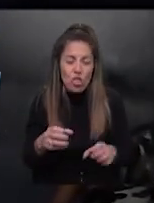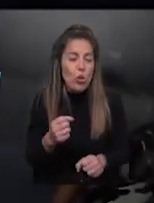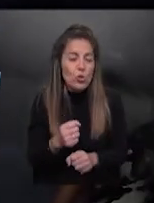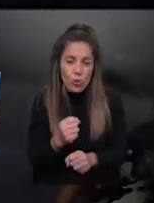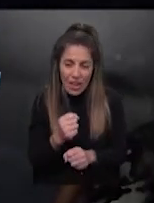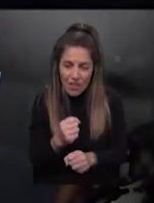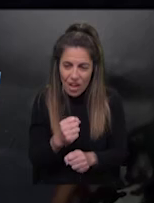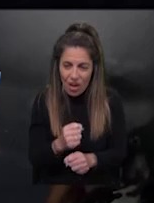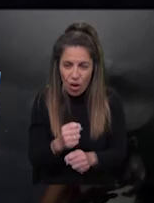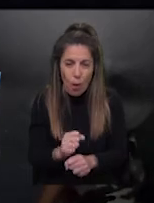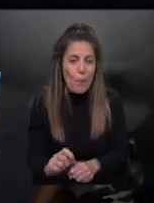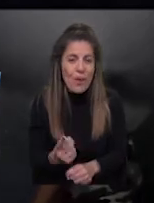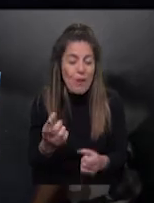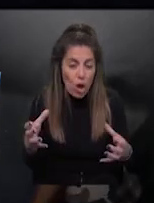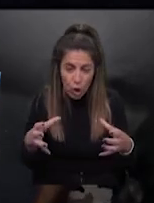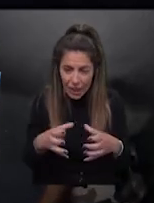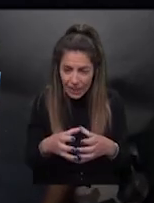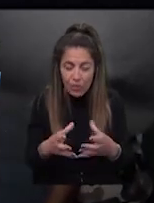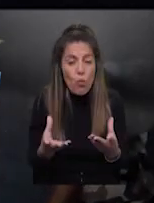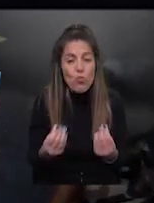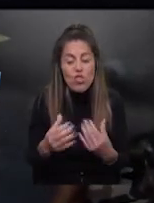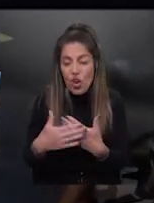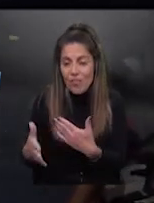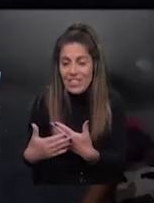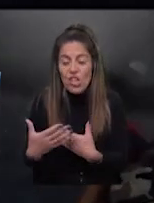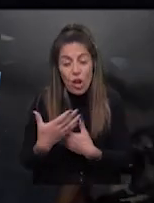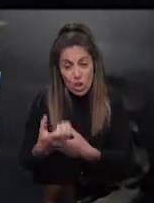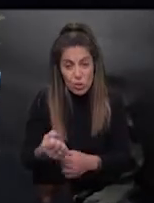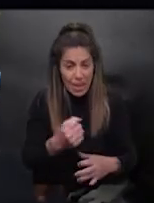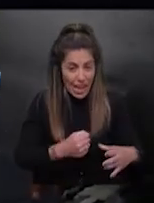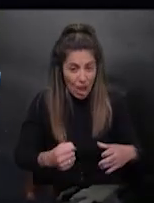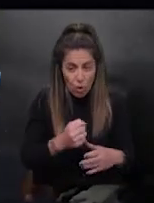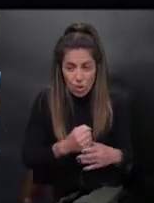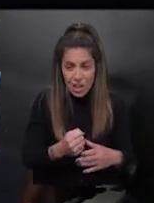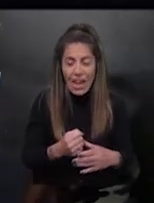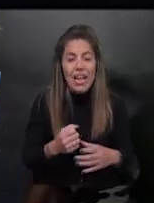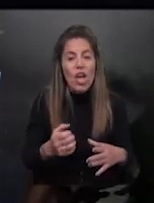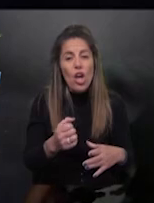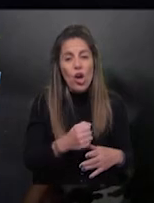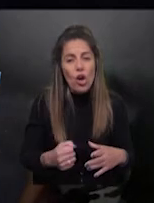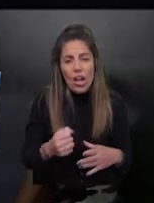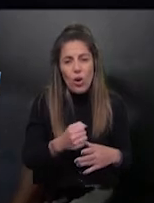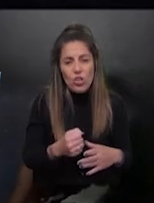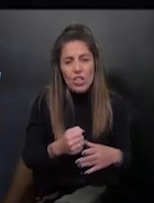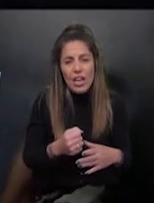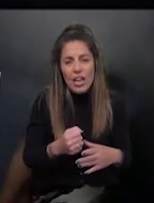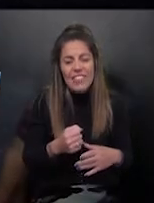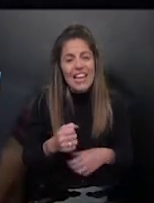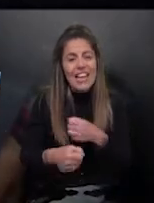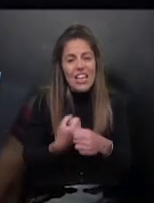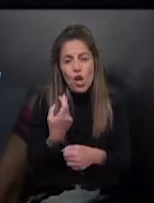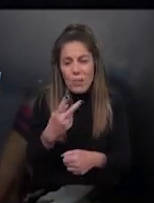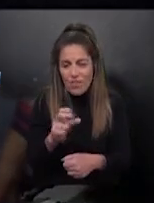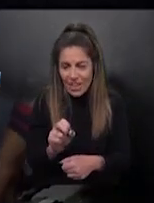trabajo primero colectivo de muchos vecinos que ayudan en la olla. Estamos con la olla Faustino Chimango Rodríguez desde el